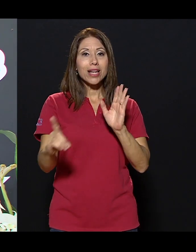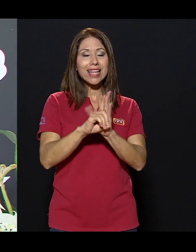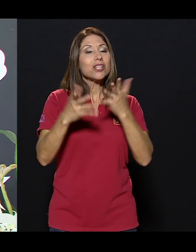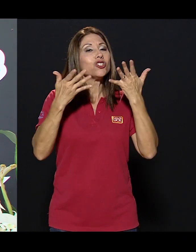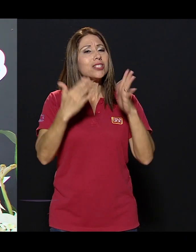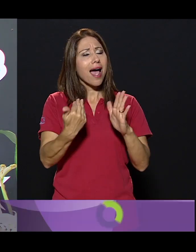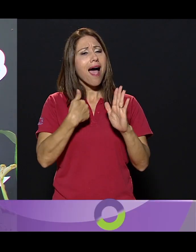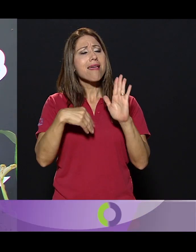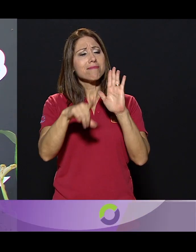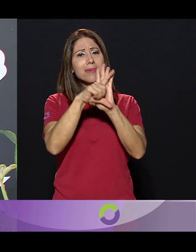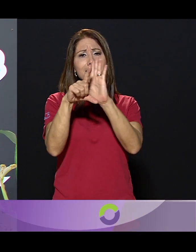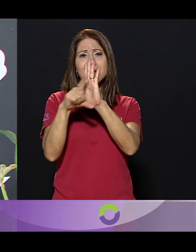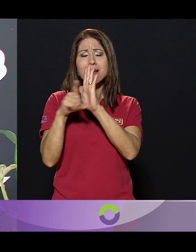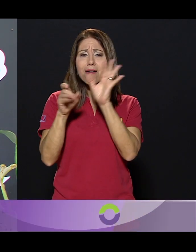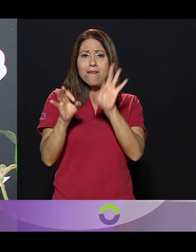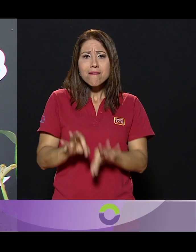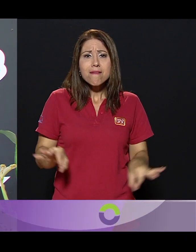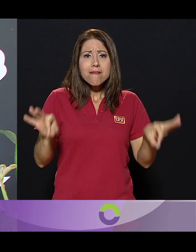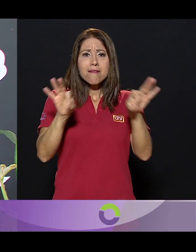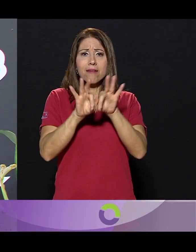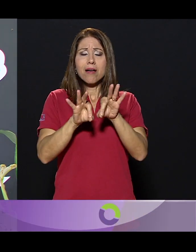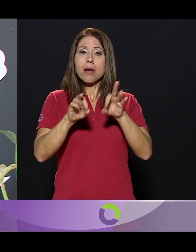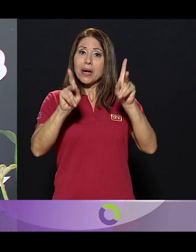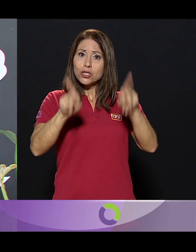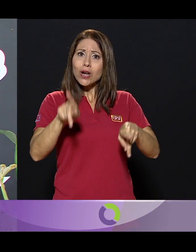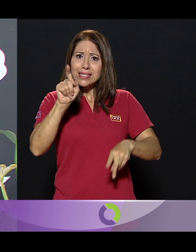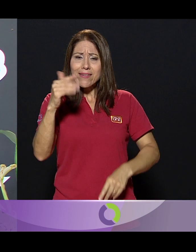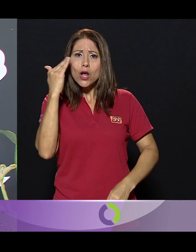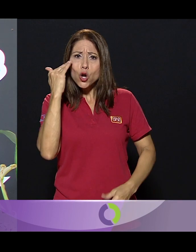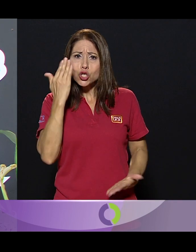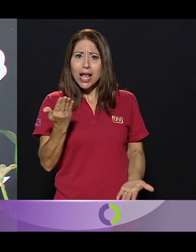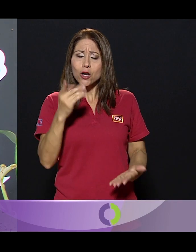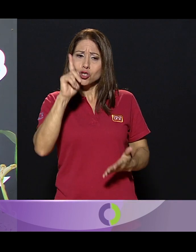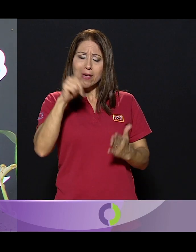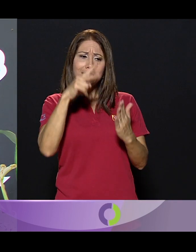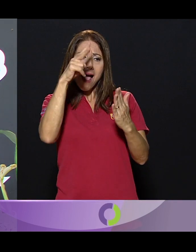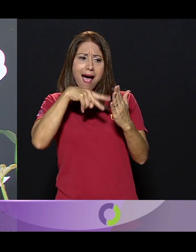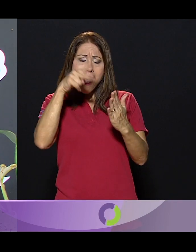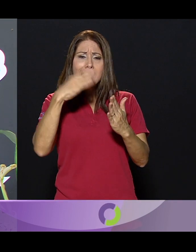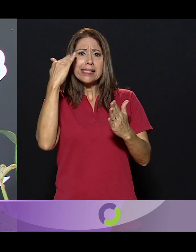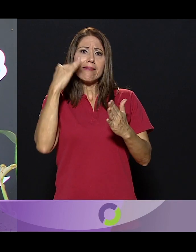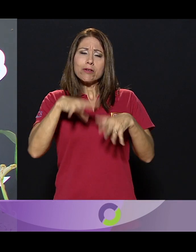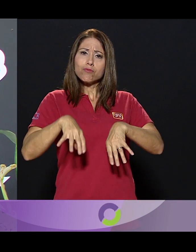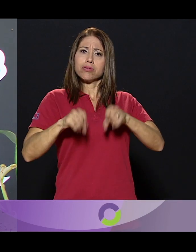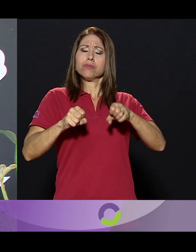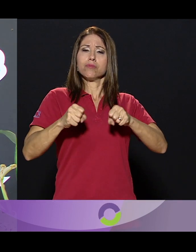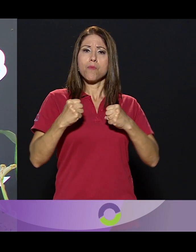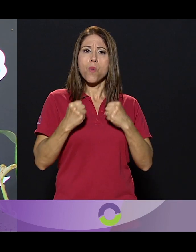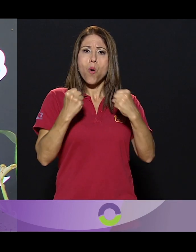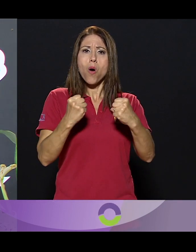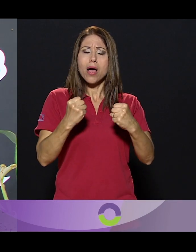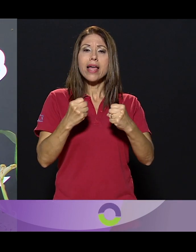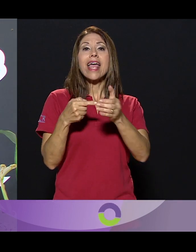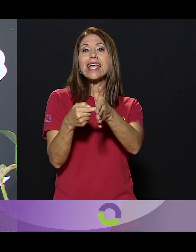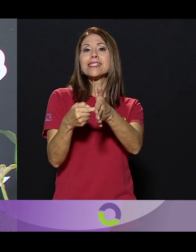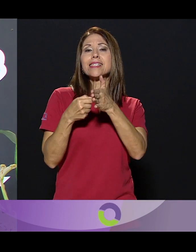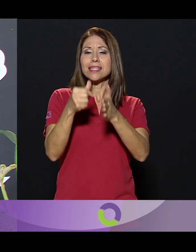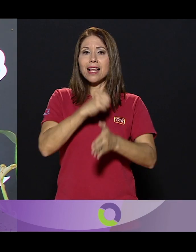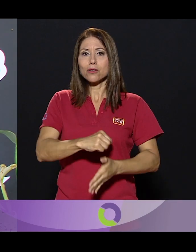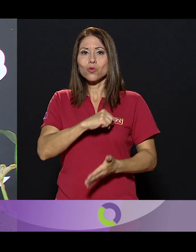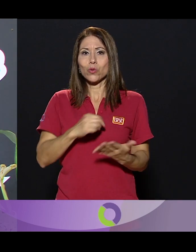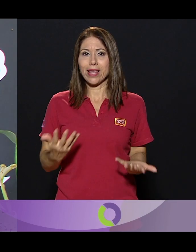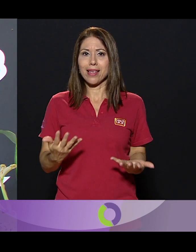instrumentos jurídicos valiosos, las personas tienen que conocerlos, empoderarse con ellos y hacerlos exigibles ante